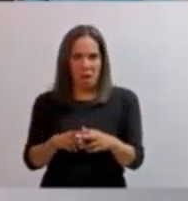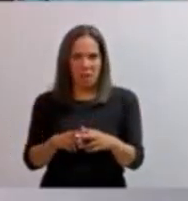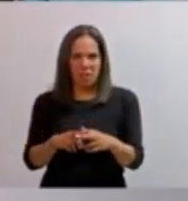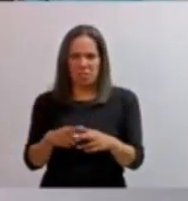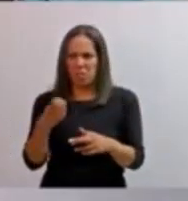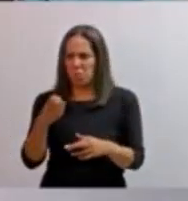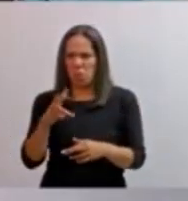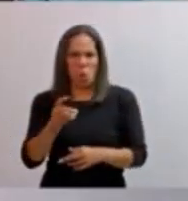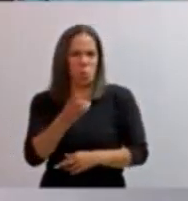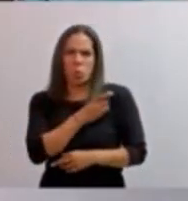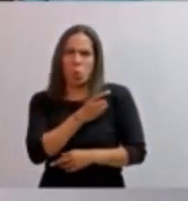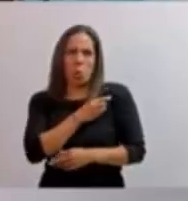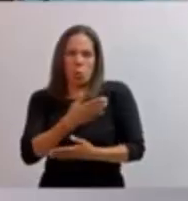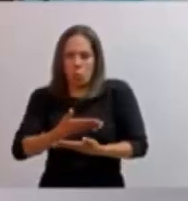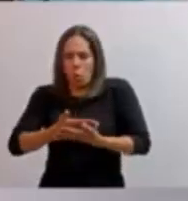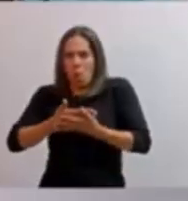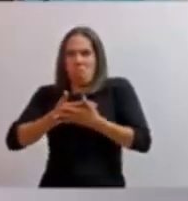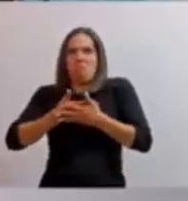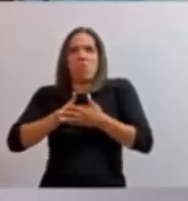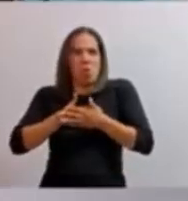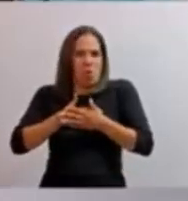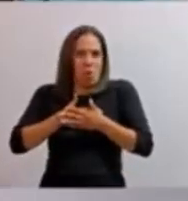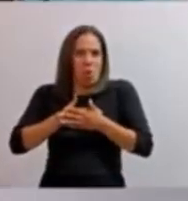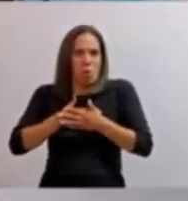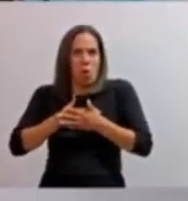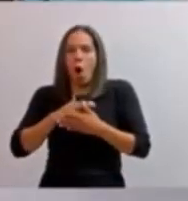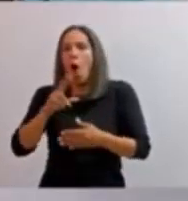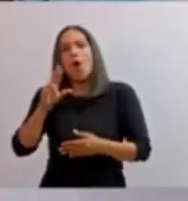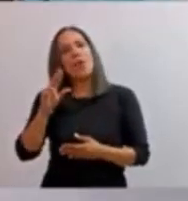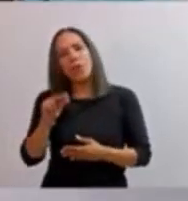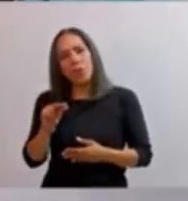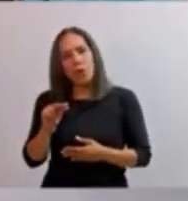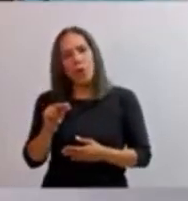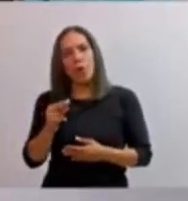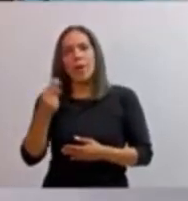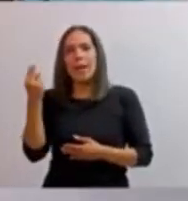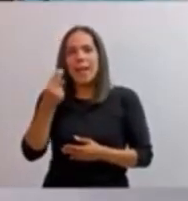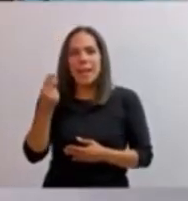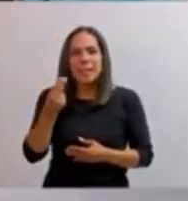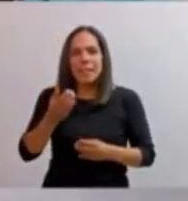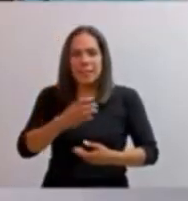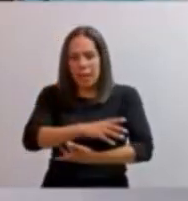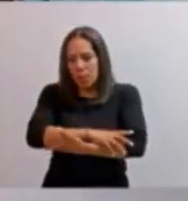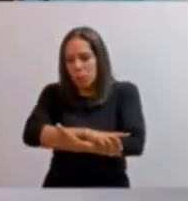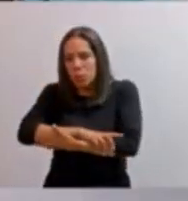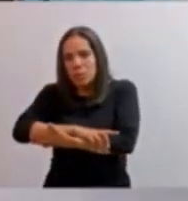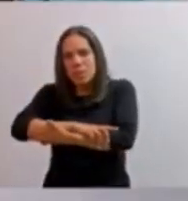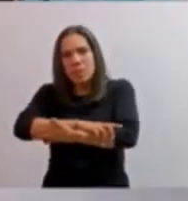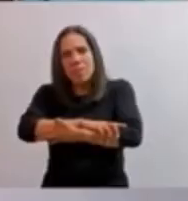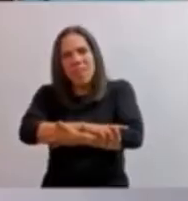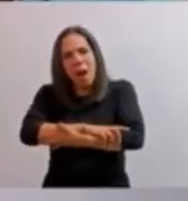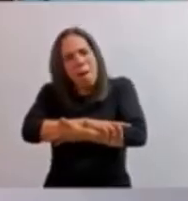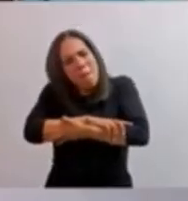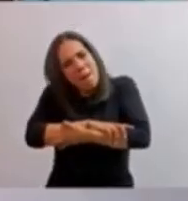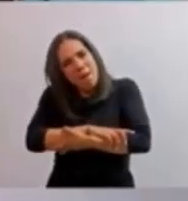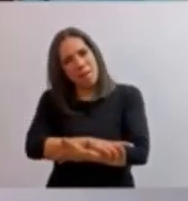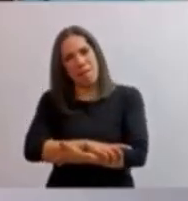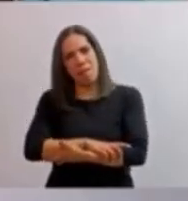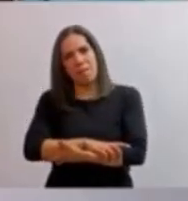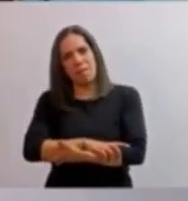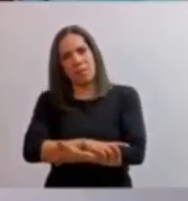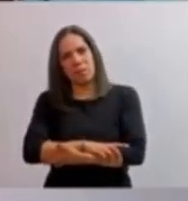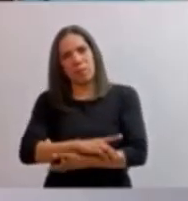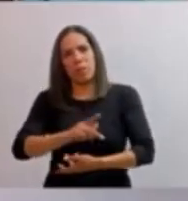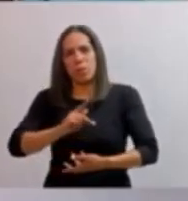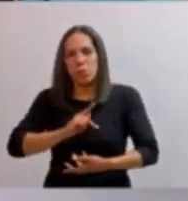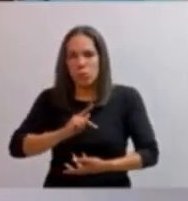de un trabajo colaborativo, de un trabajo que les permita reconocer que